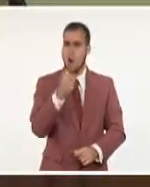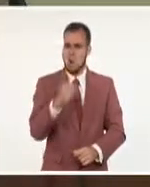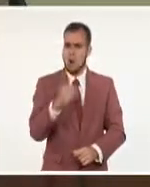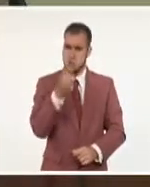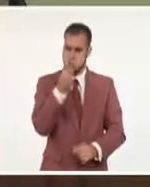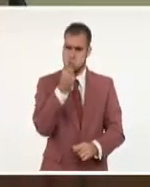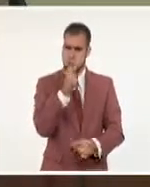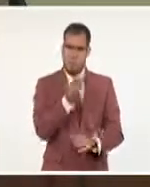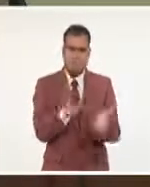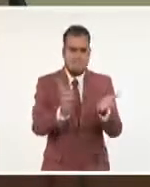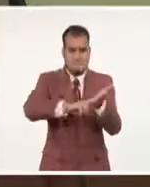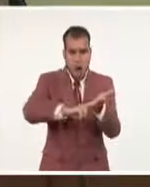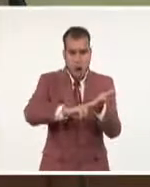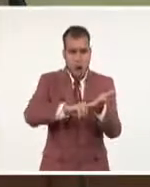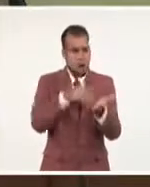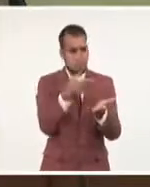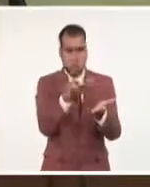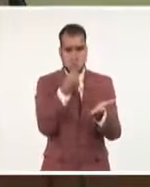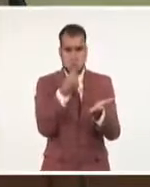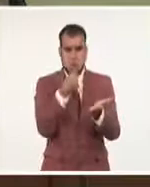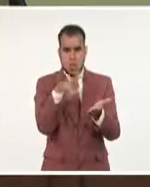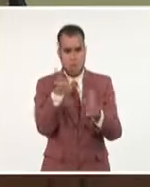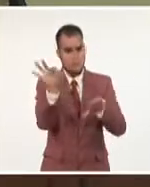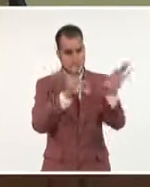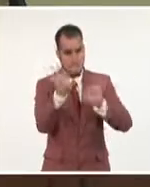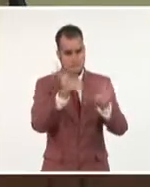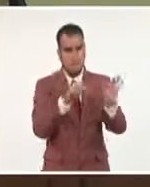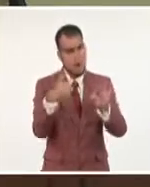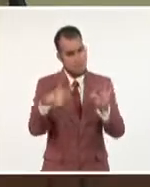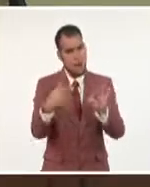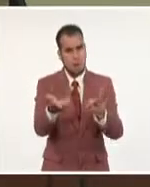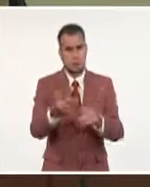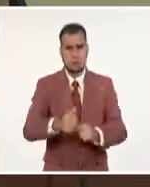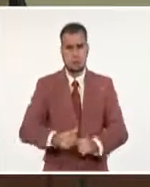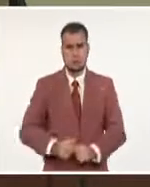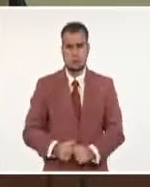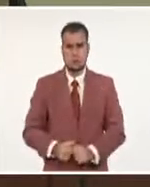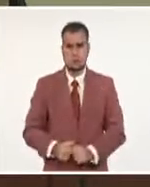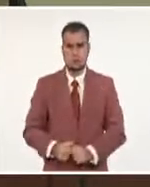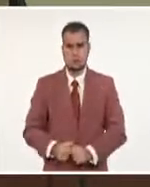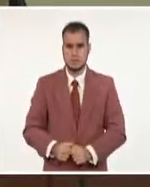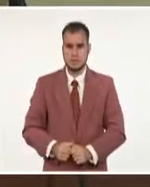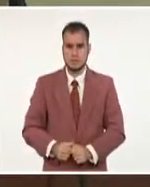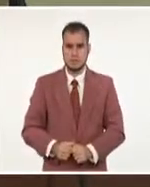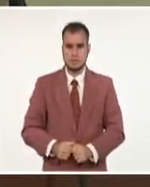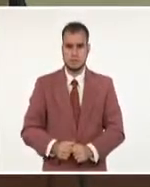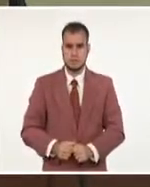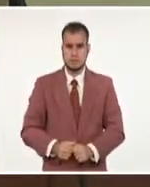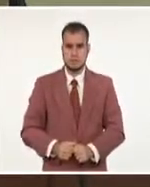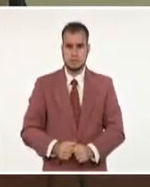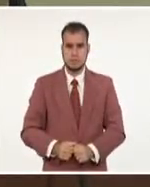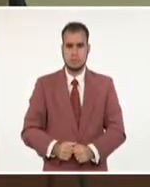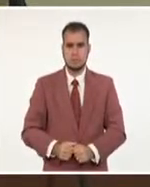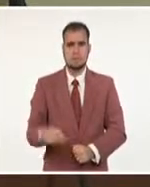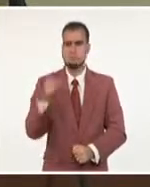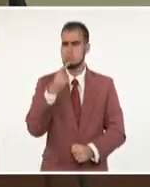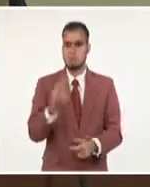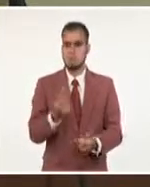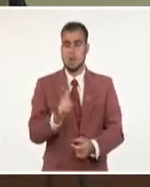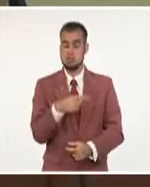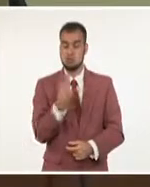pudieran ingresar a las filas del partido. Nos está faltando a nosotros las palancas que nos permitan